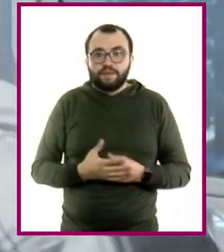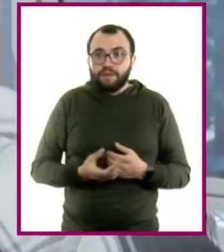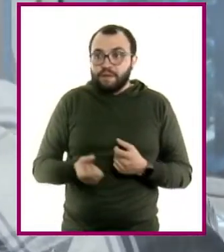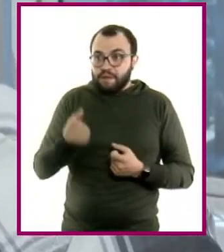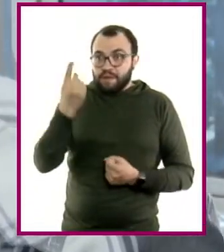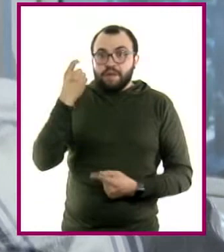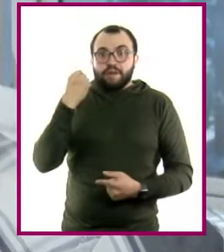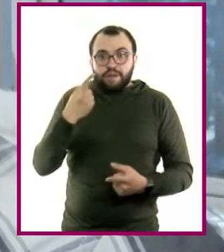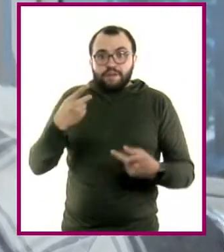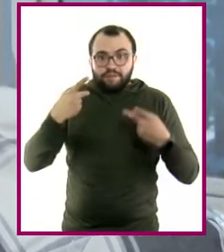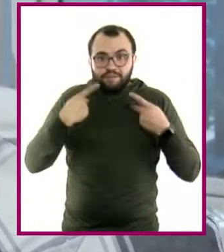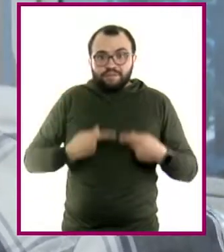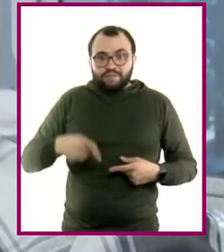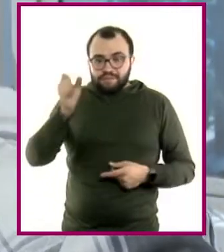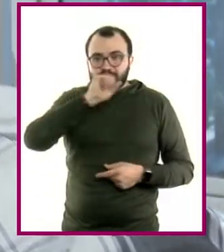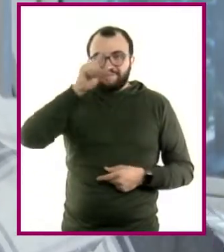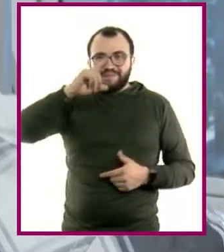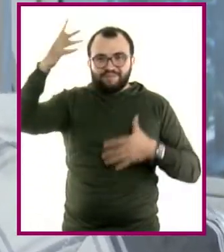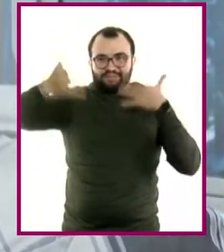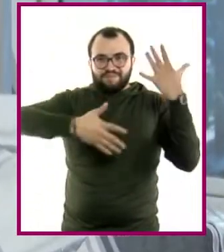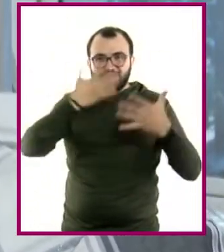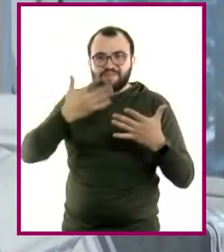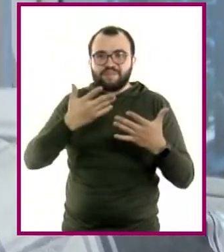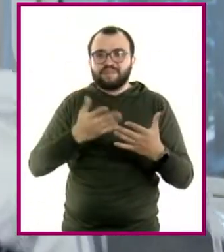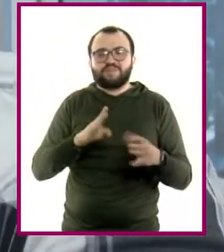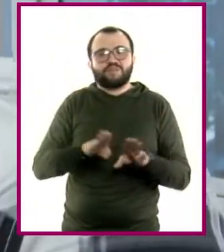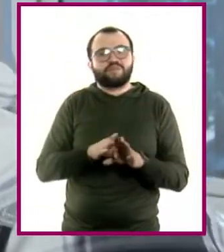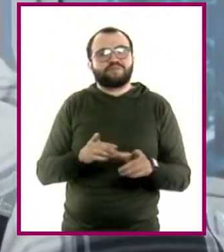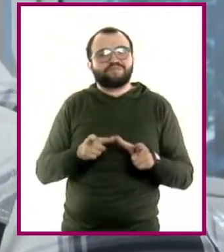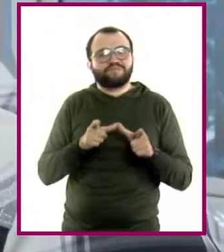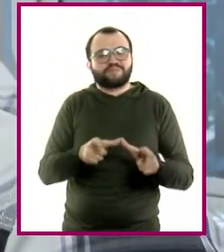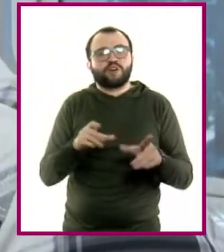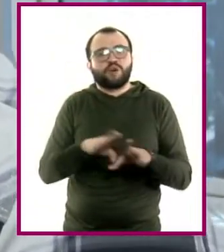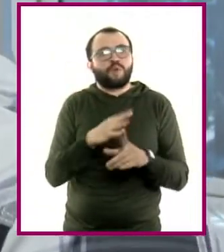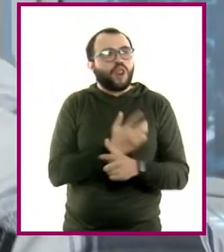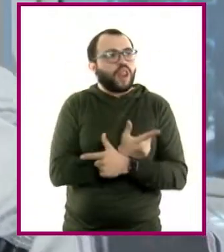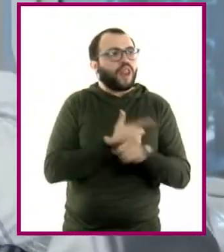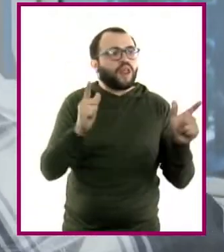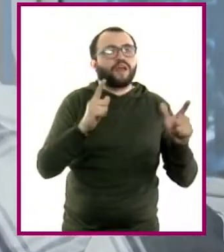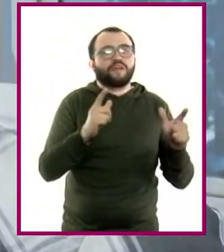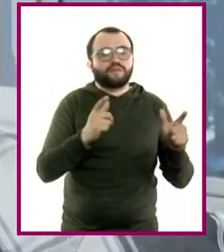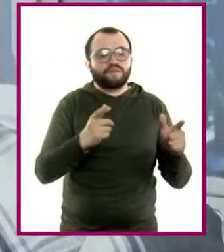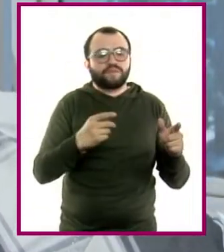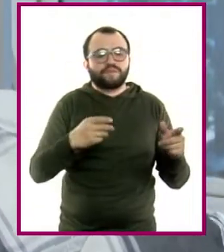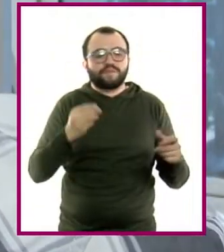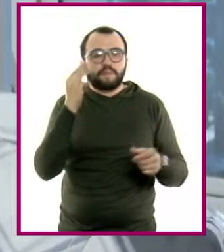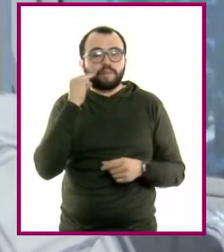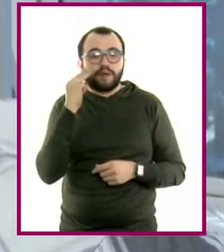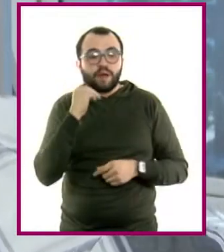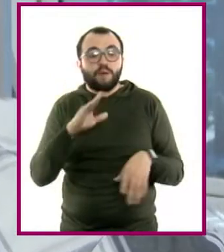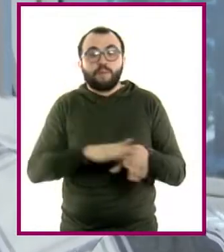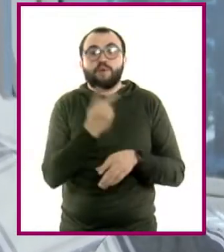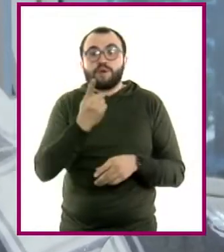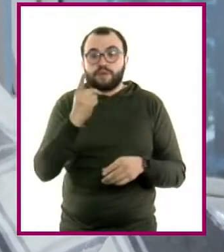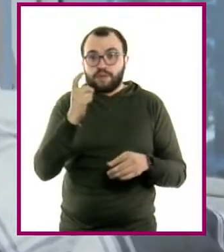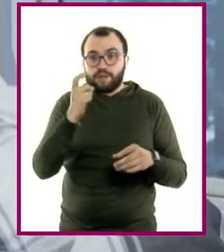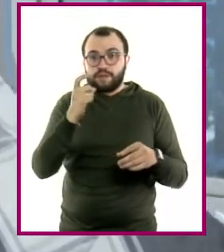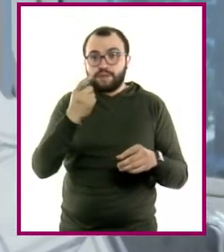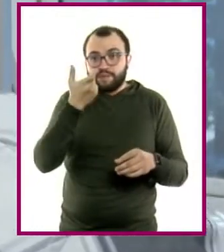Algunos ambientalistas se han opuesto a la liberación del comercio porque señalan que el crecimiento económico debe tener